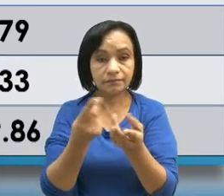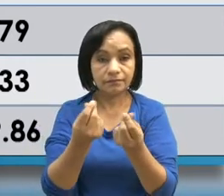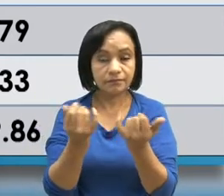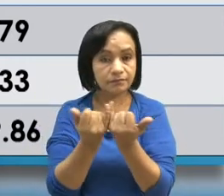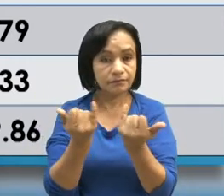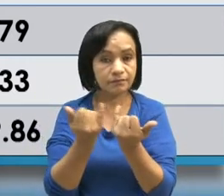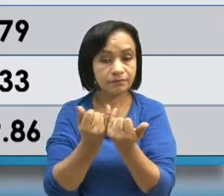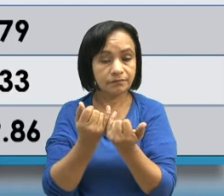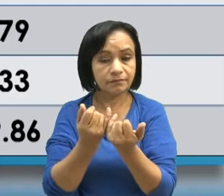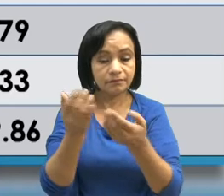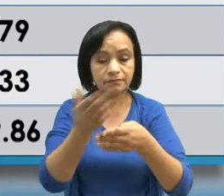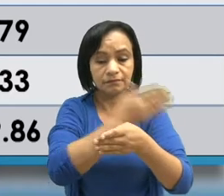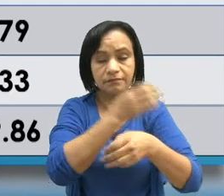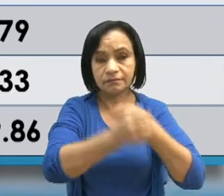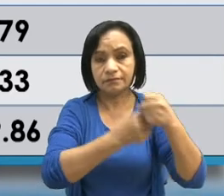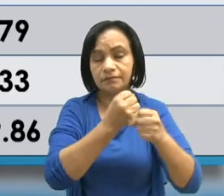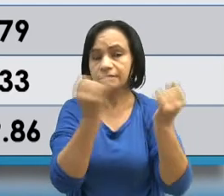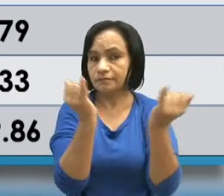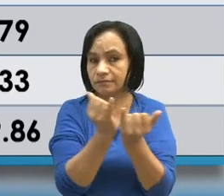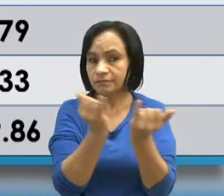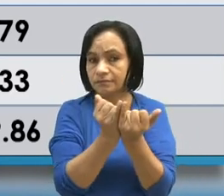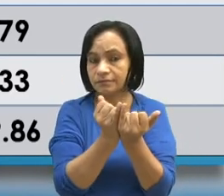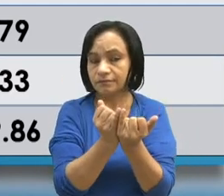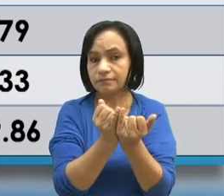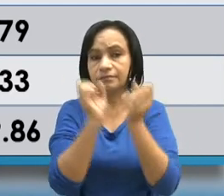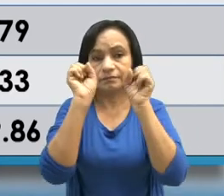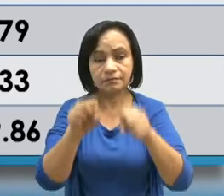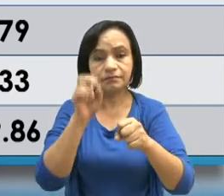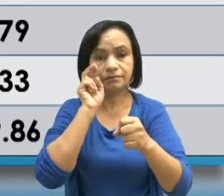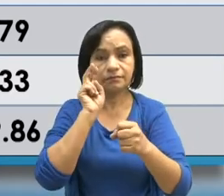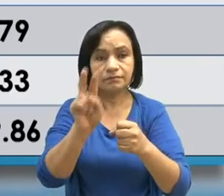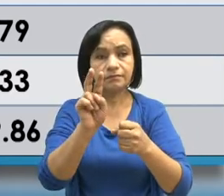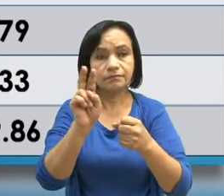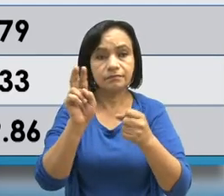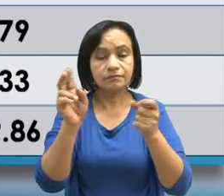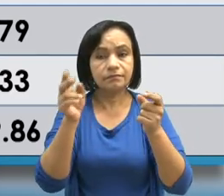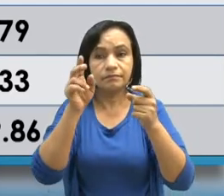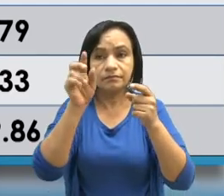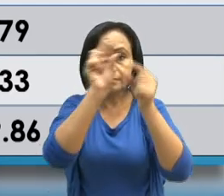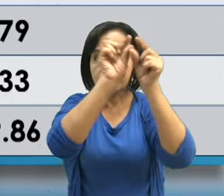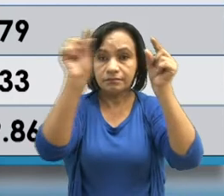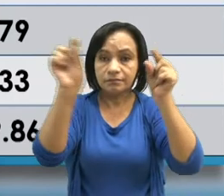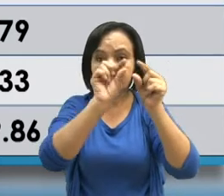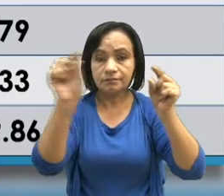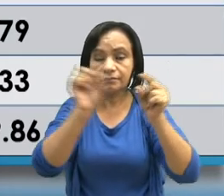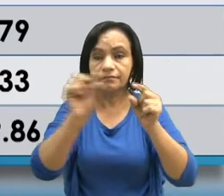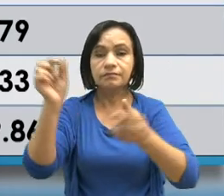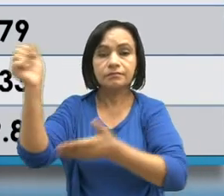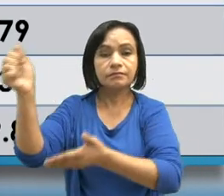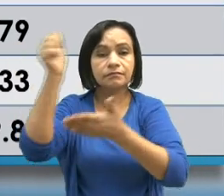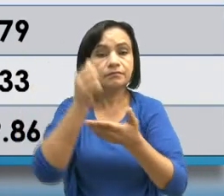similar, podríamos decir, al del año pasado. ¿Verdad? Ahí podemos ver en ese cuadro las fuentes